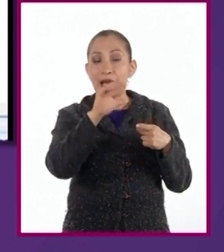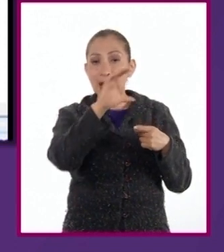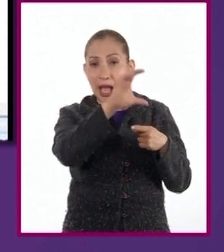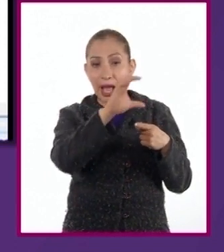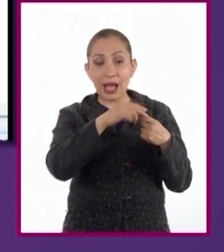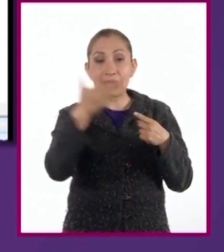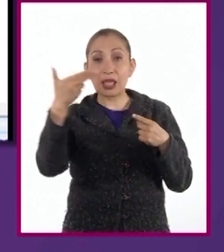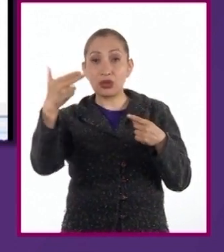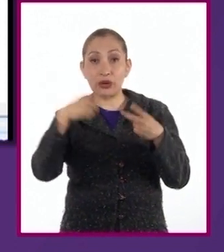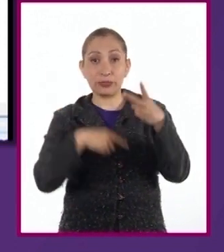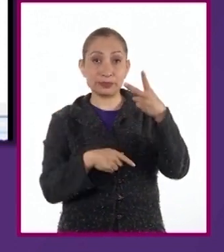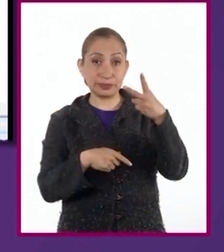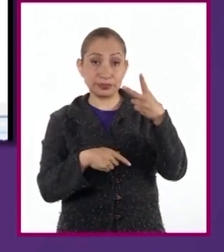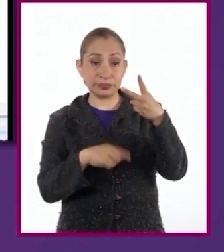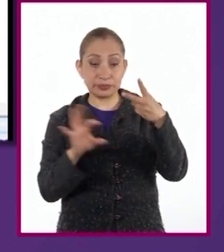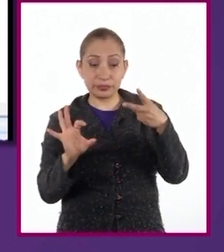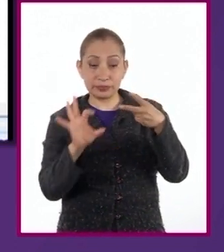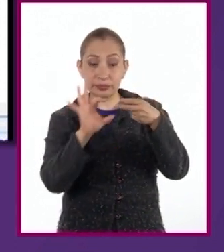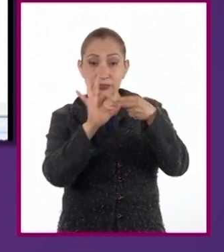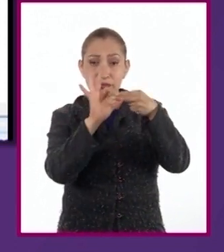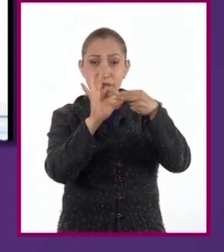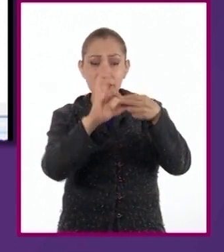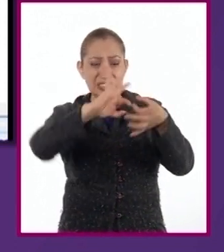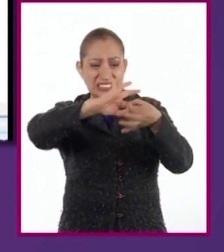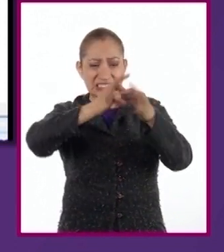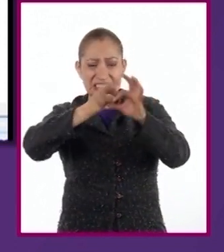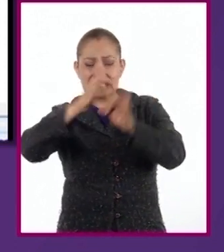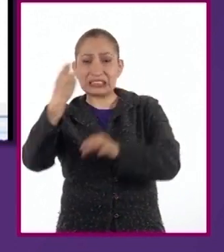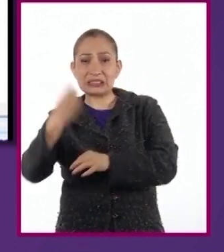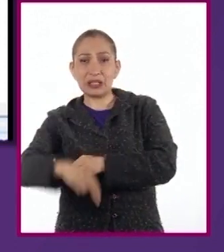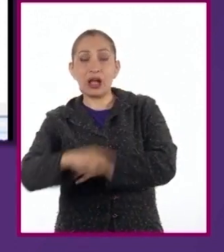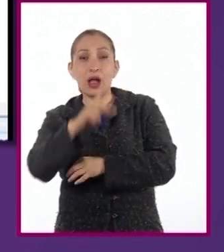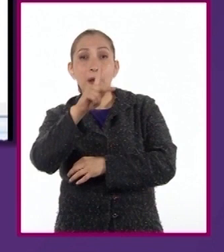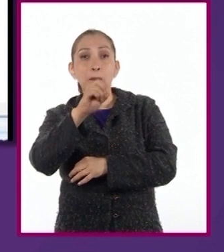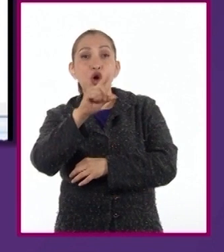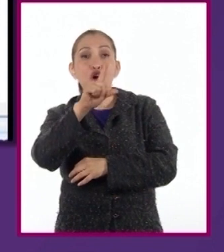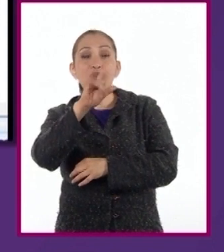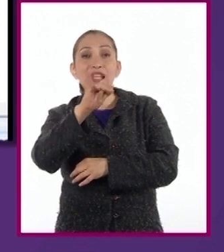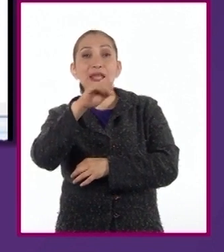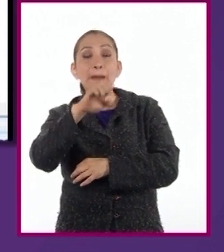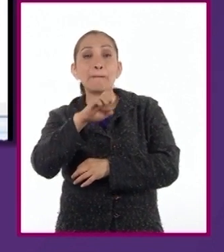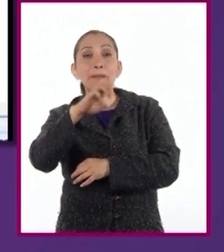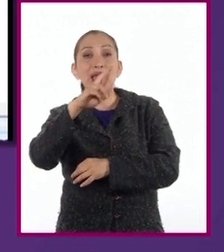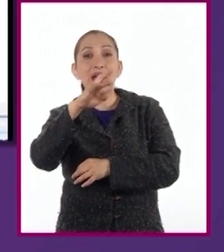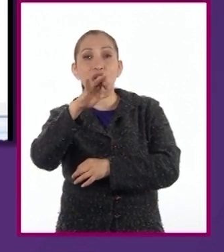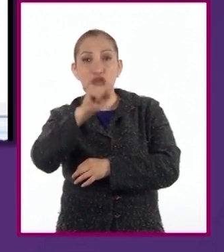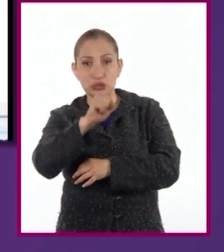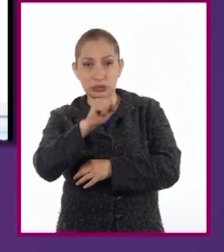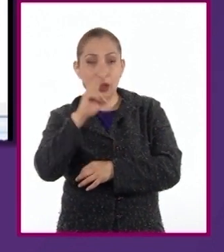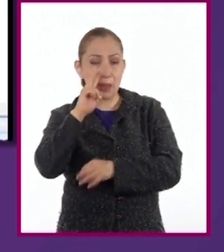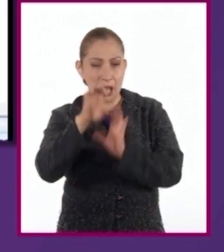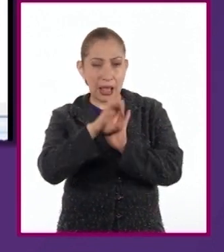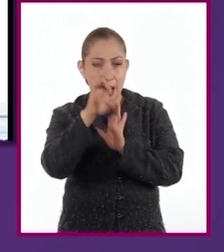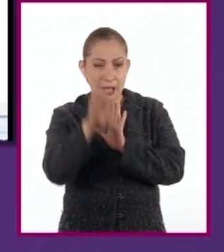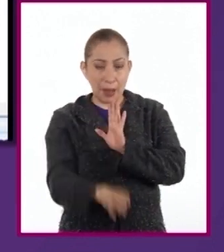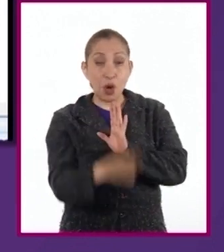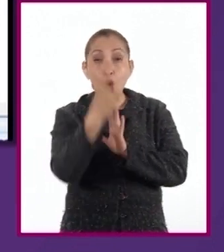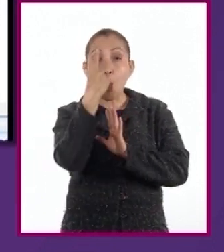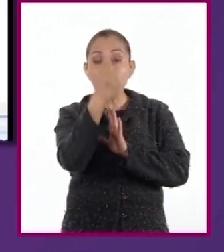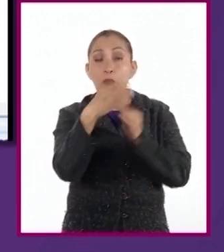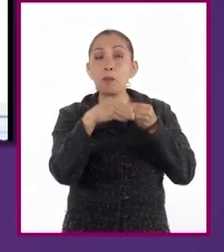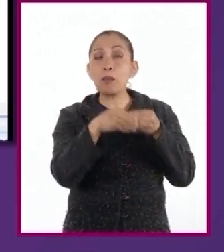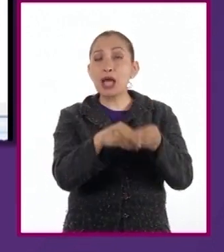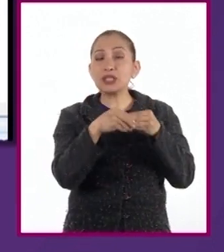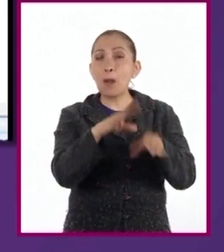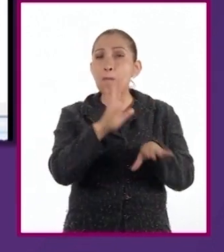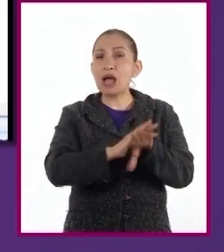y el hidrógeno, unidos en largas cadenas llamadas polímeros. Veamos el ejemplo de uno de los